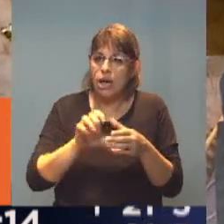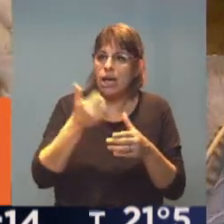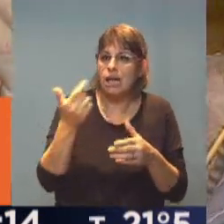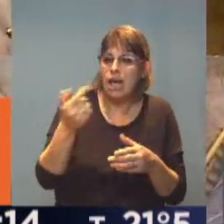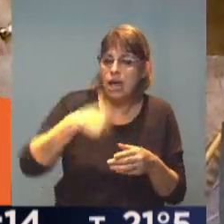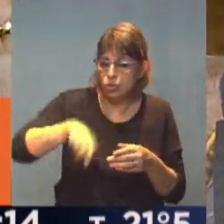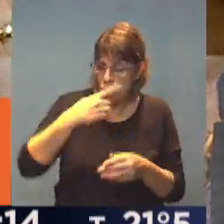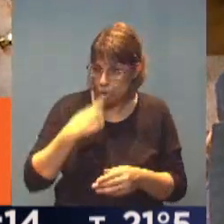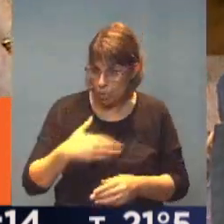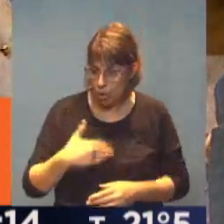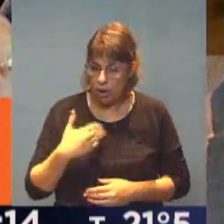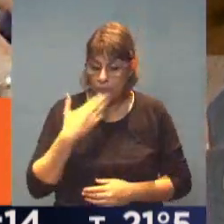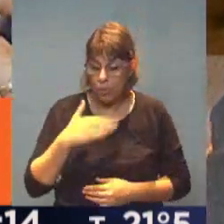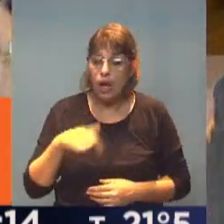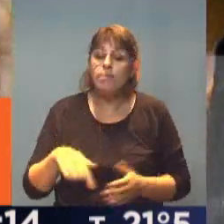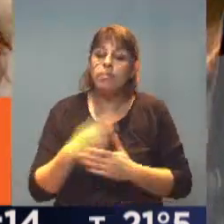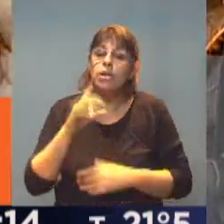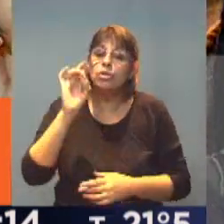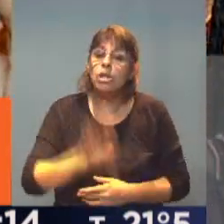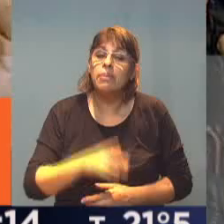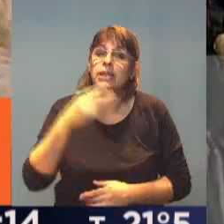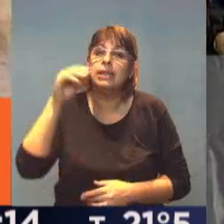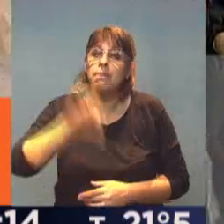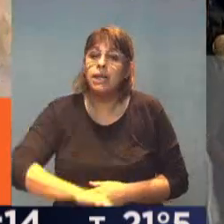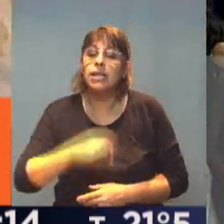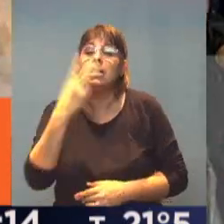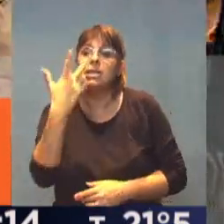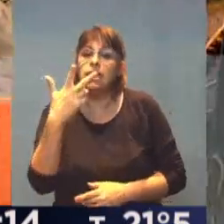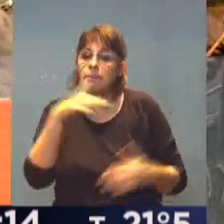y solamente nos tocó perder en 3 partidos.